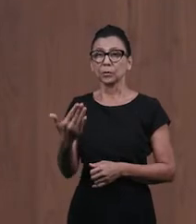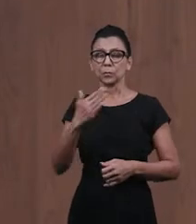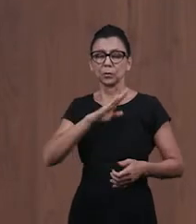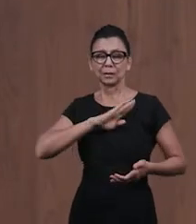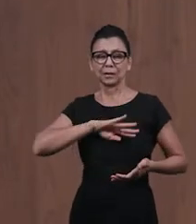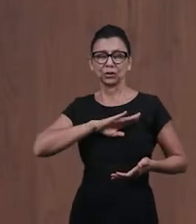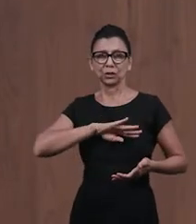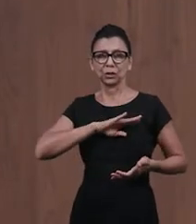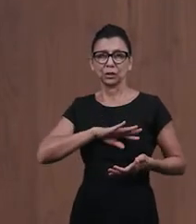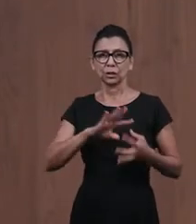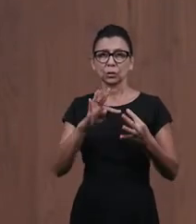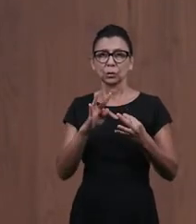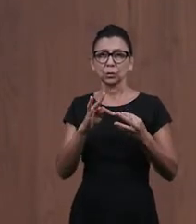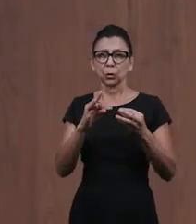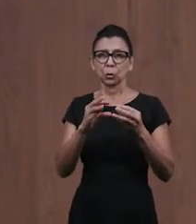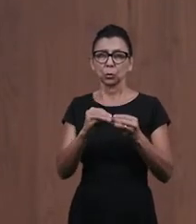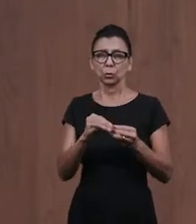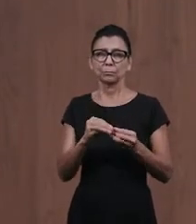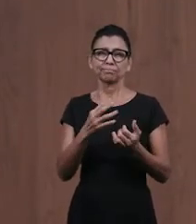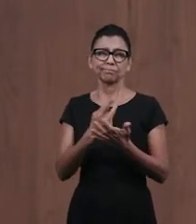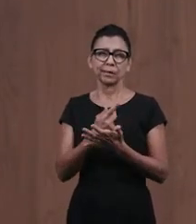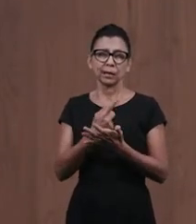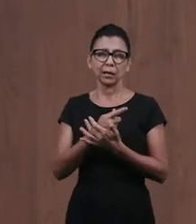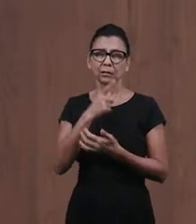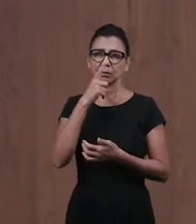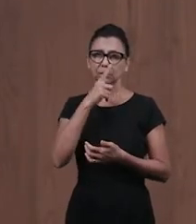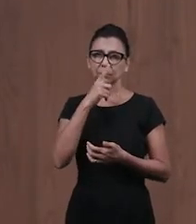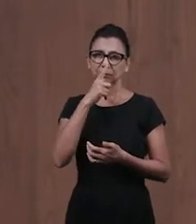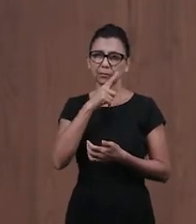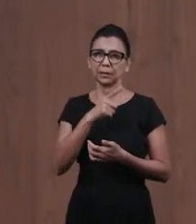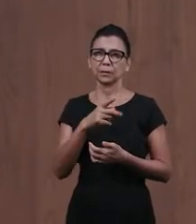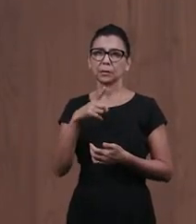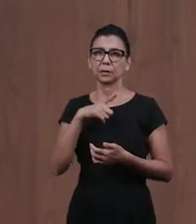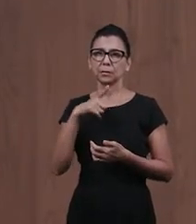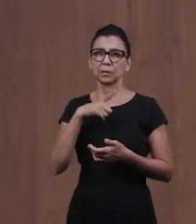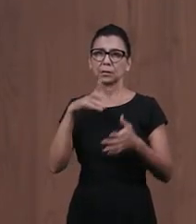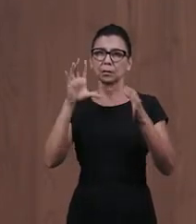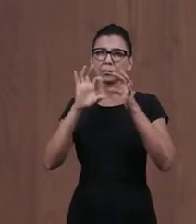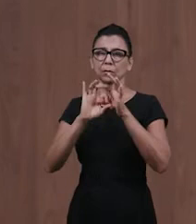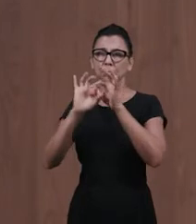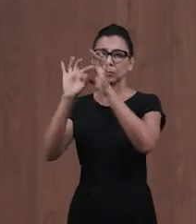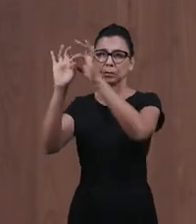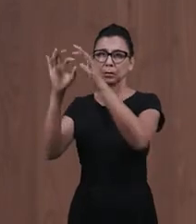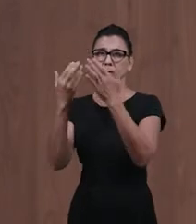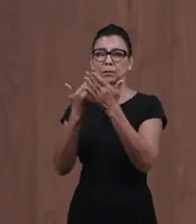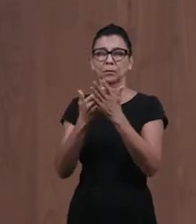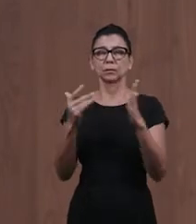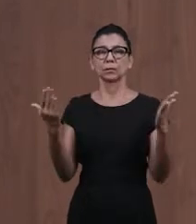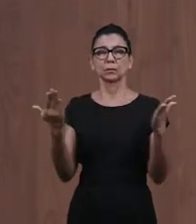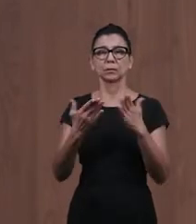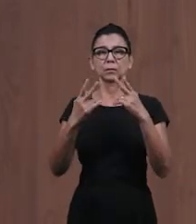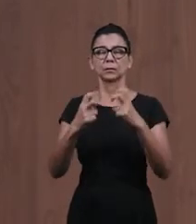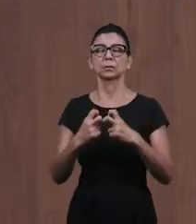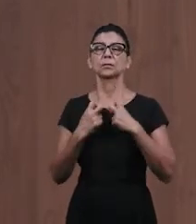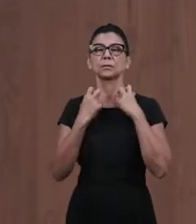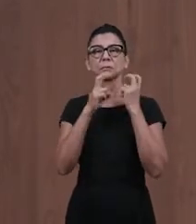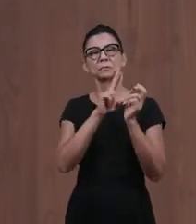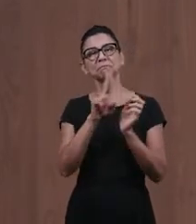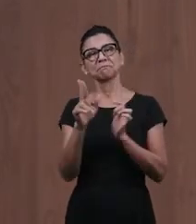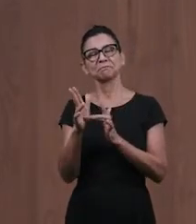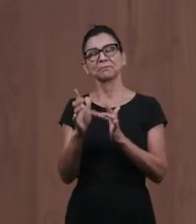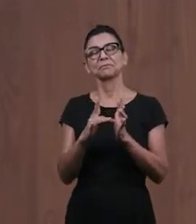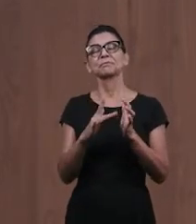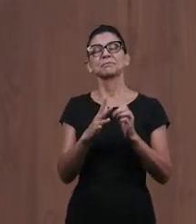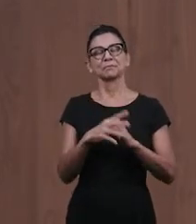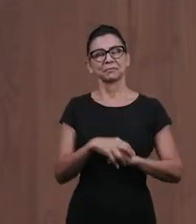que no proviene de ti para que podamos sentir tu presencia y tener comunión contigo en la clase de hoy. Clamamos así en nombre